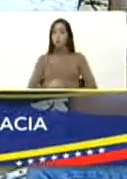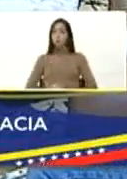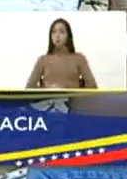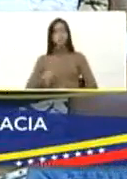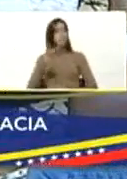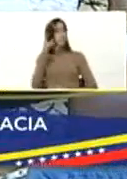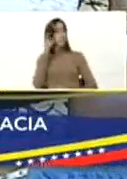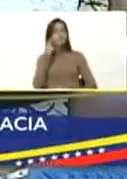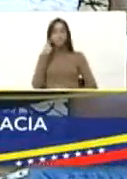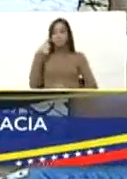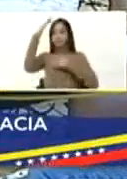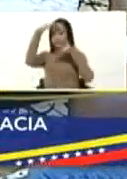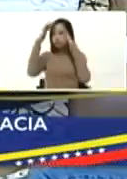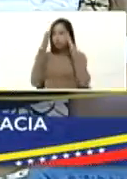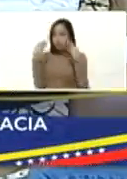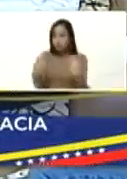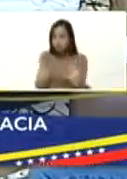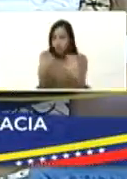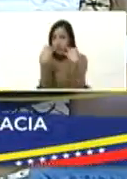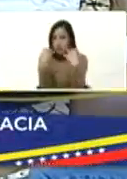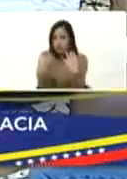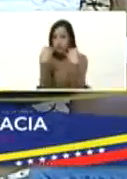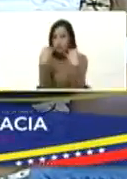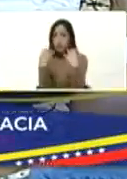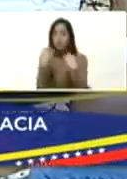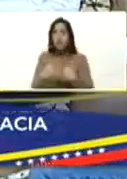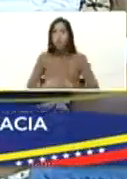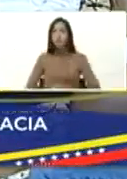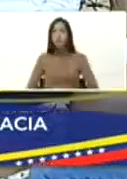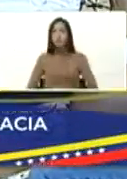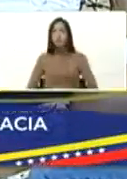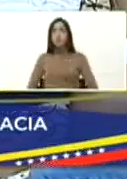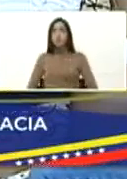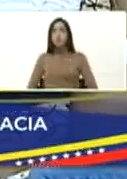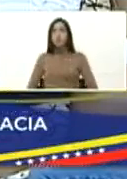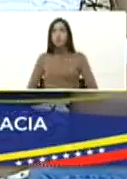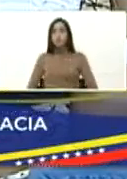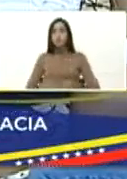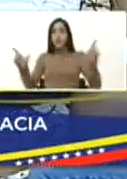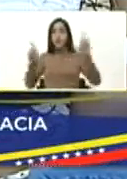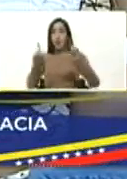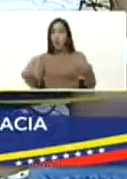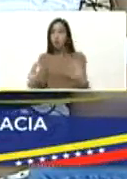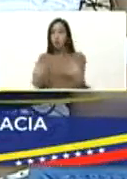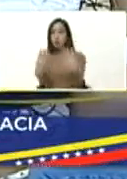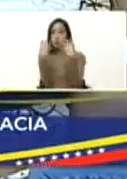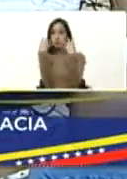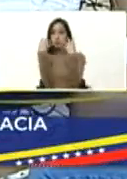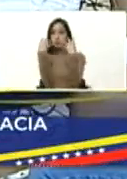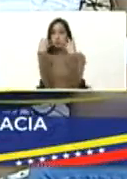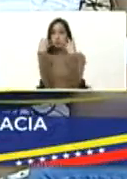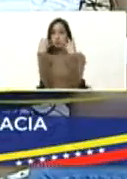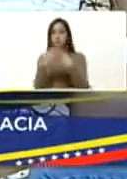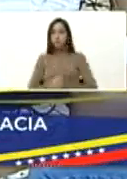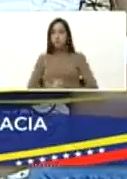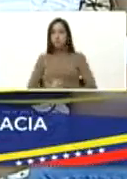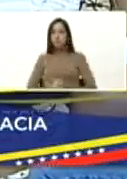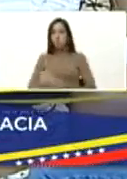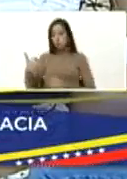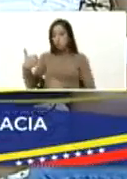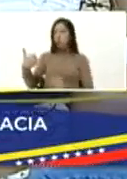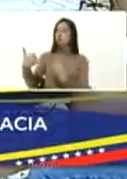escúchenme, míreme de frente. Póngase de frente en la televisión. Póngase de frente en el teléfono donde